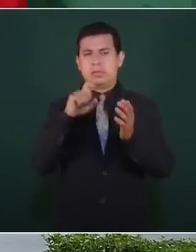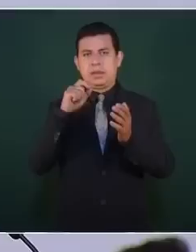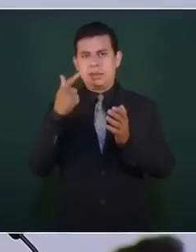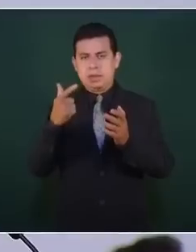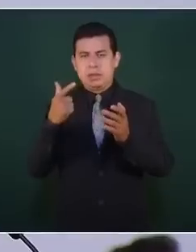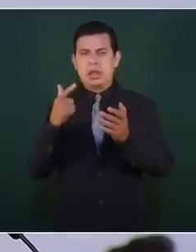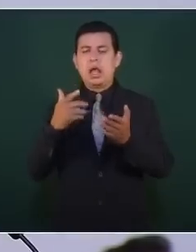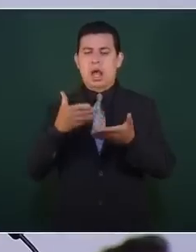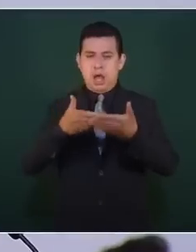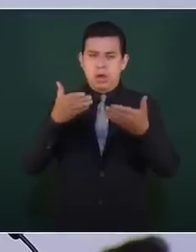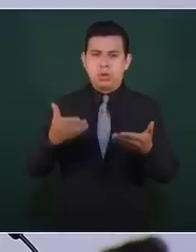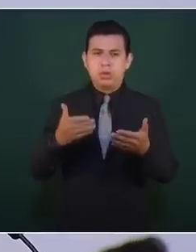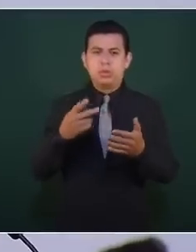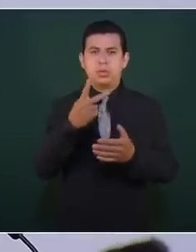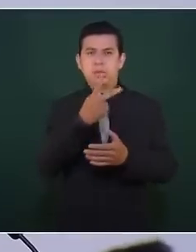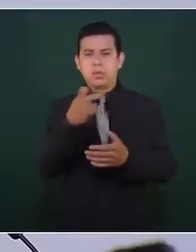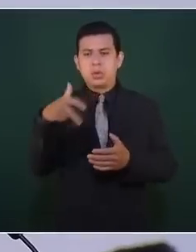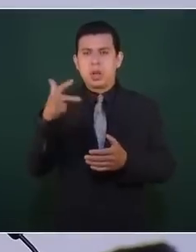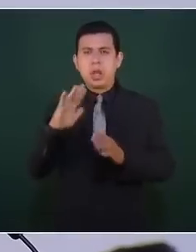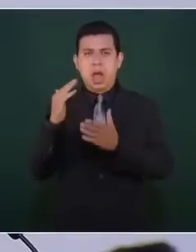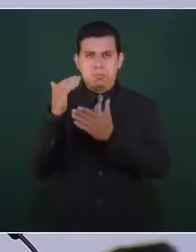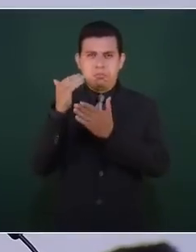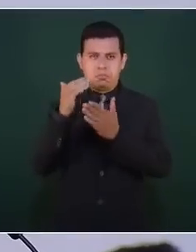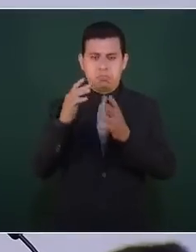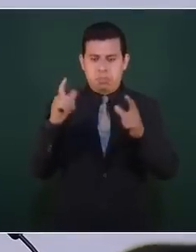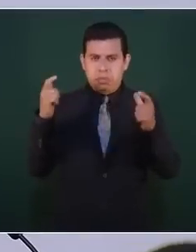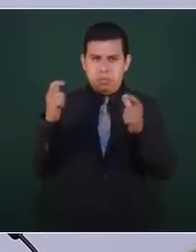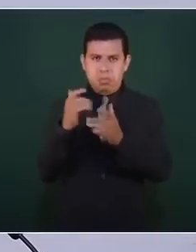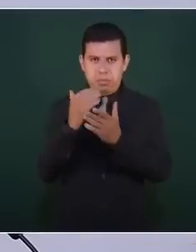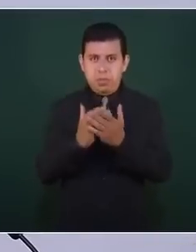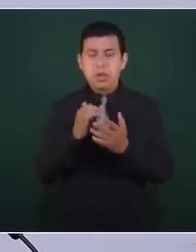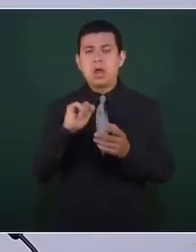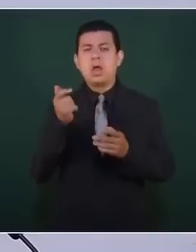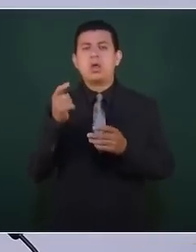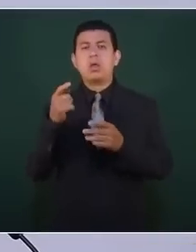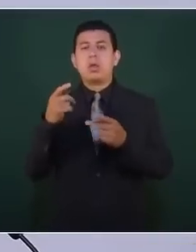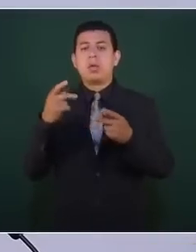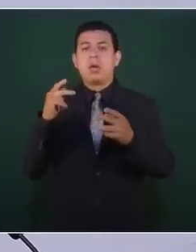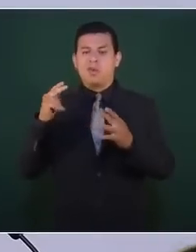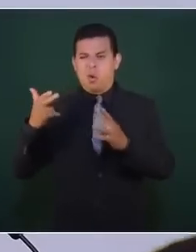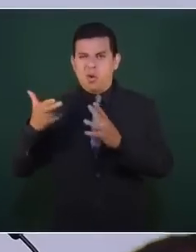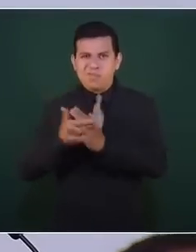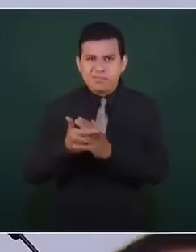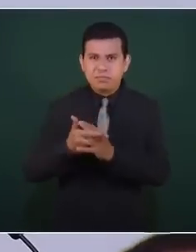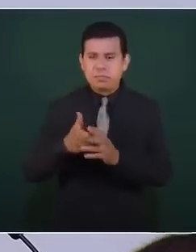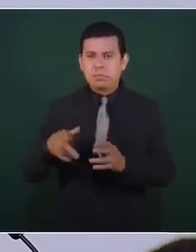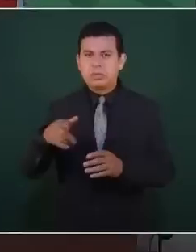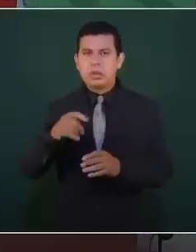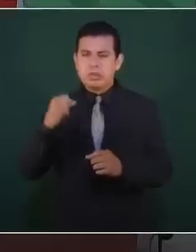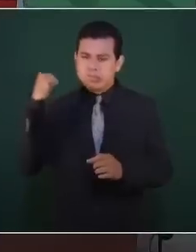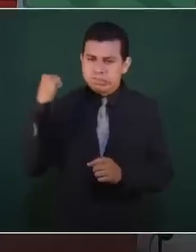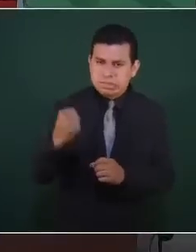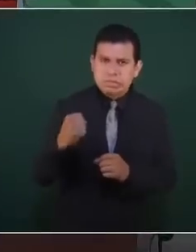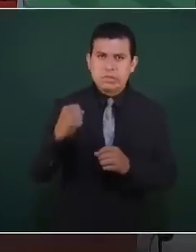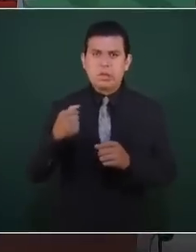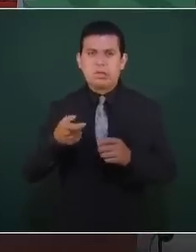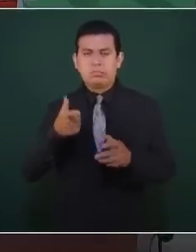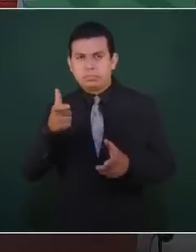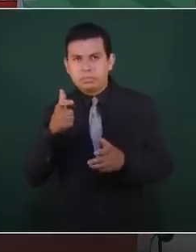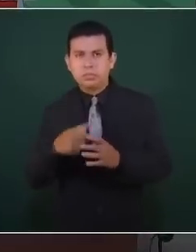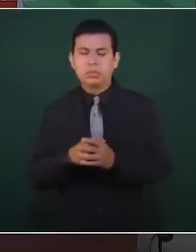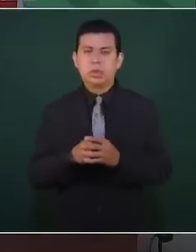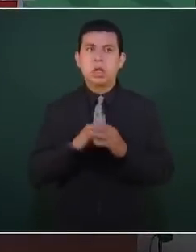va de este año 213. En homicidios dolosos van hacia la baja,